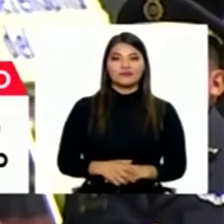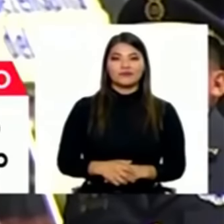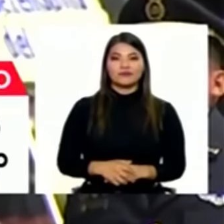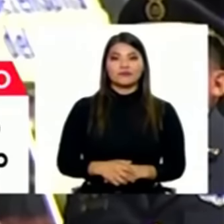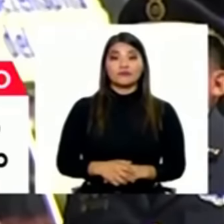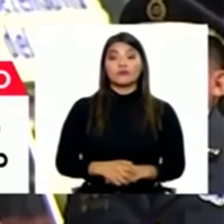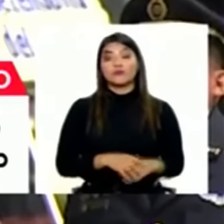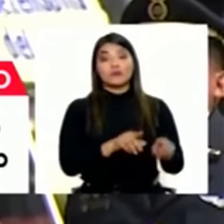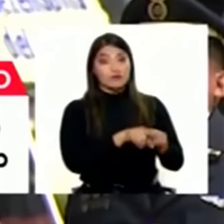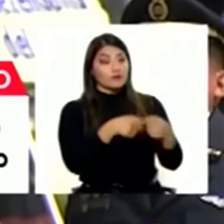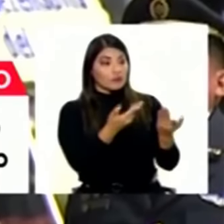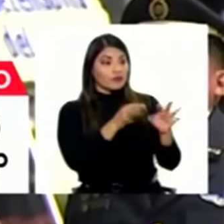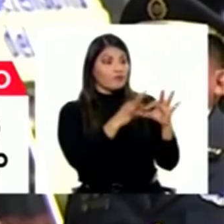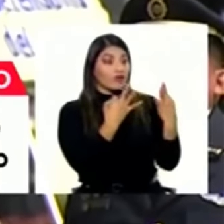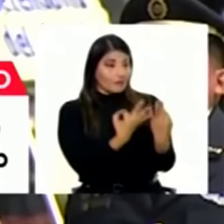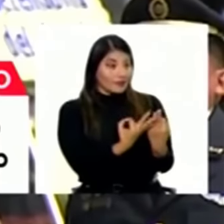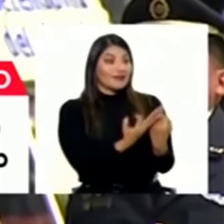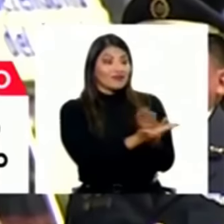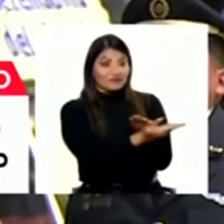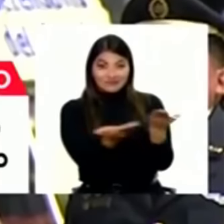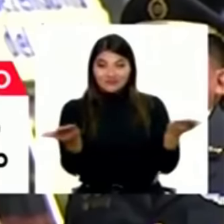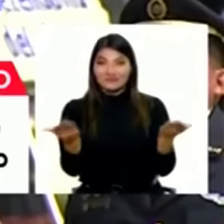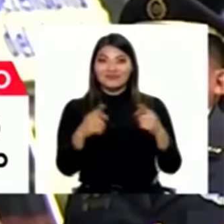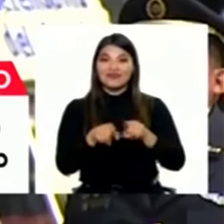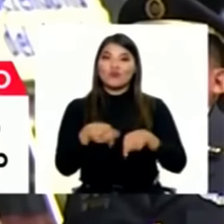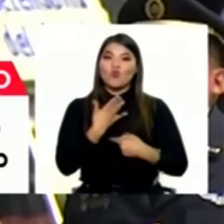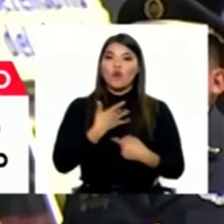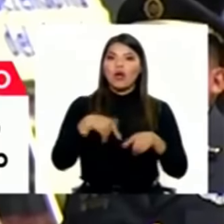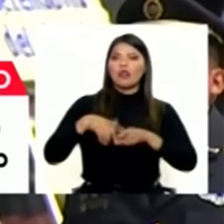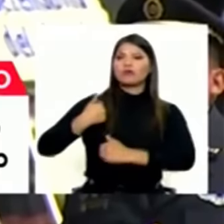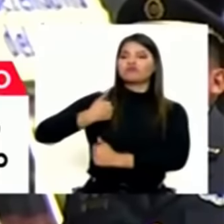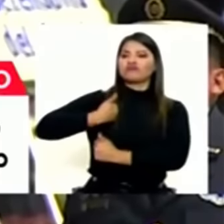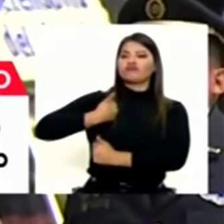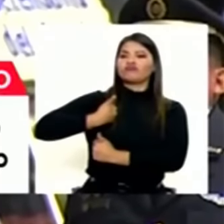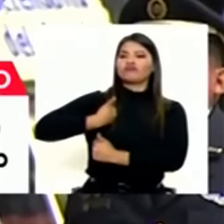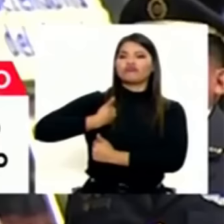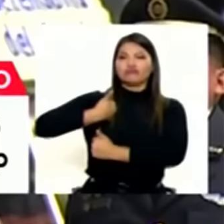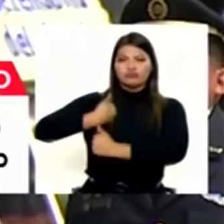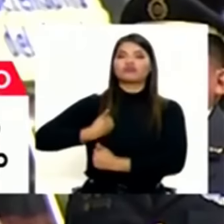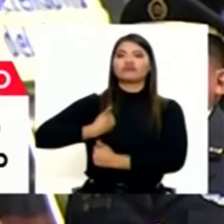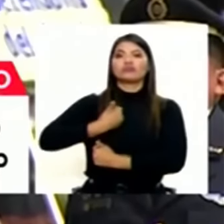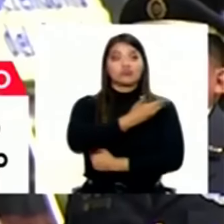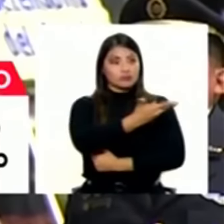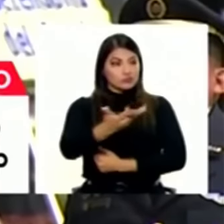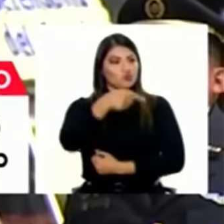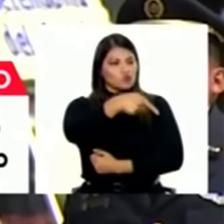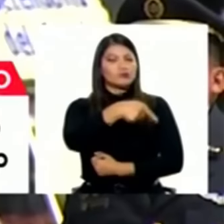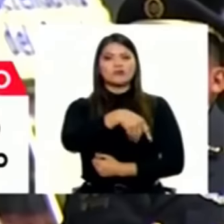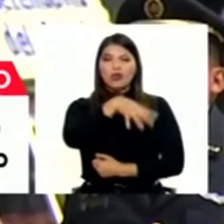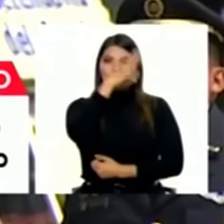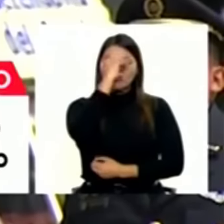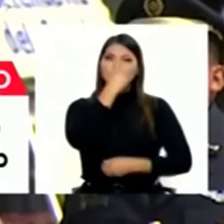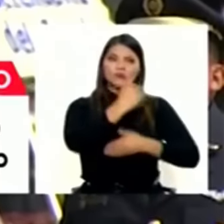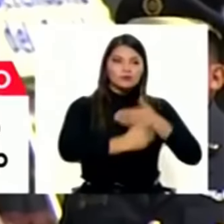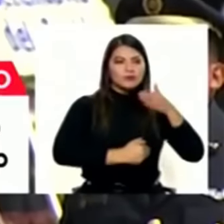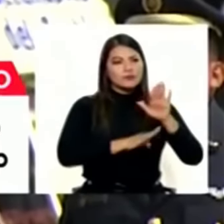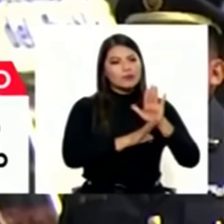En esta familia de vocación militar, ustedes aprenden los